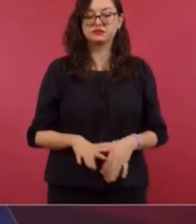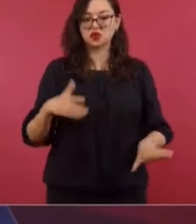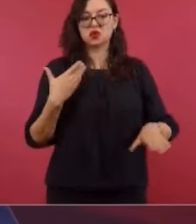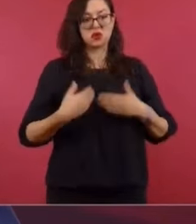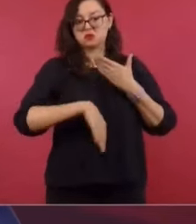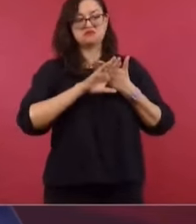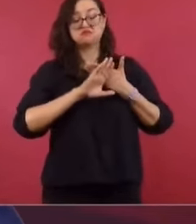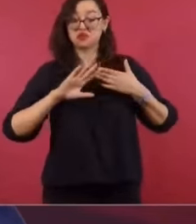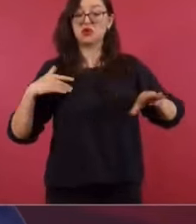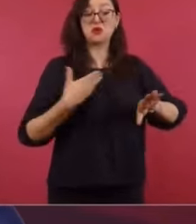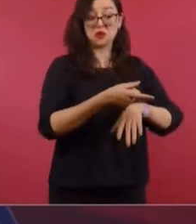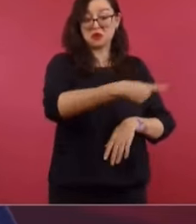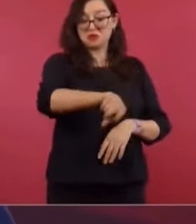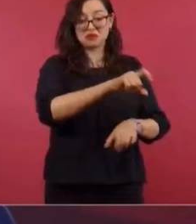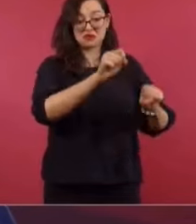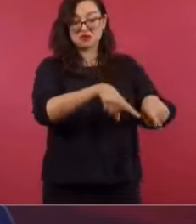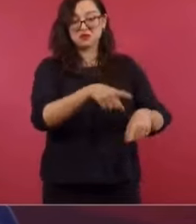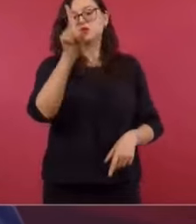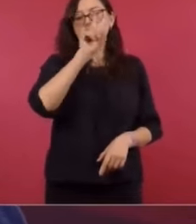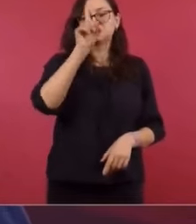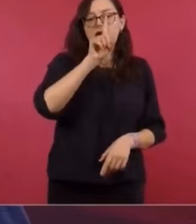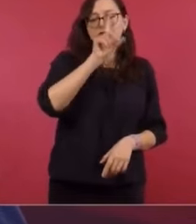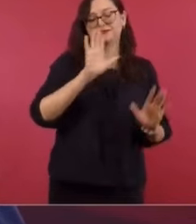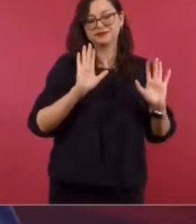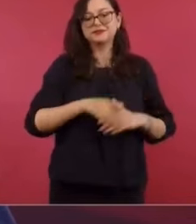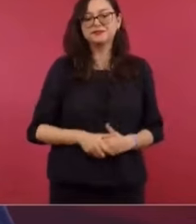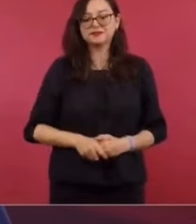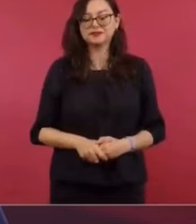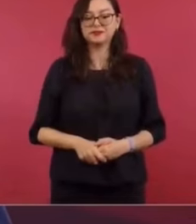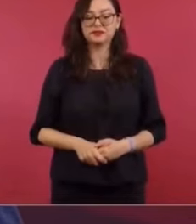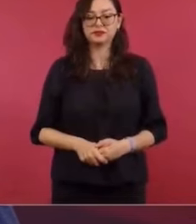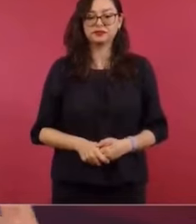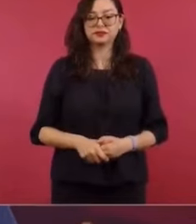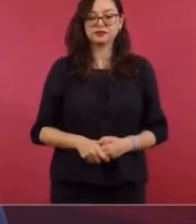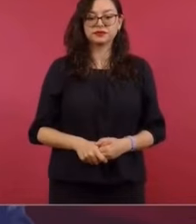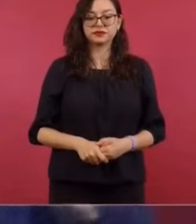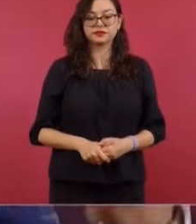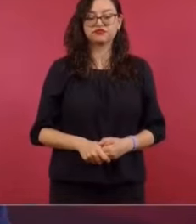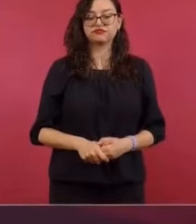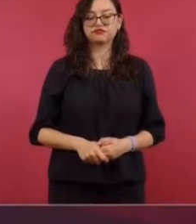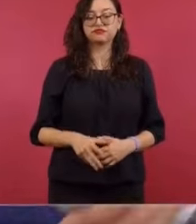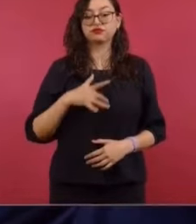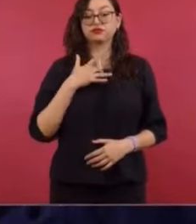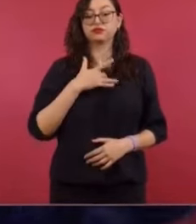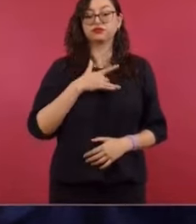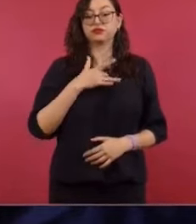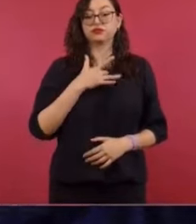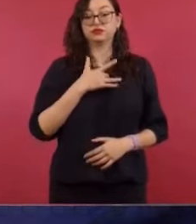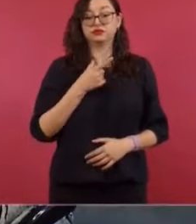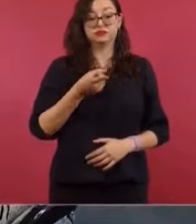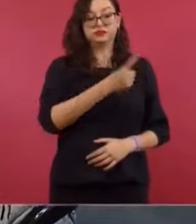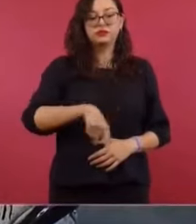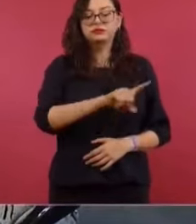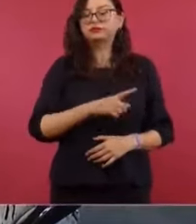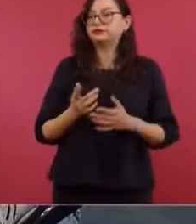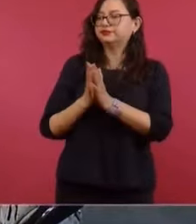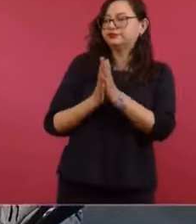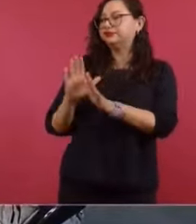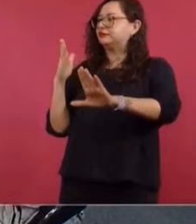les perjudica mucho. Entonces, pues es un consejo, pues, para que no sientan que van a dar un golpe espectacular,